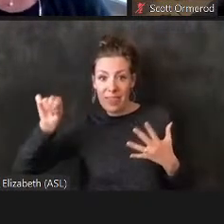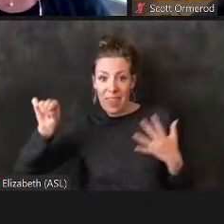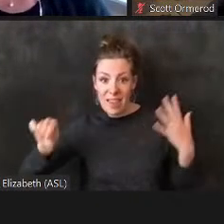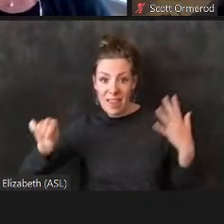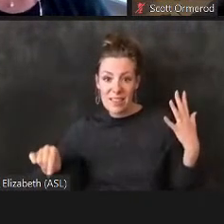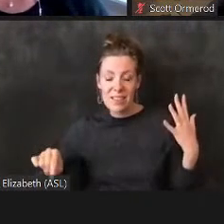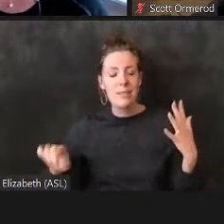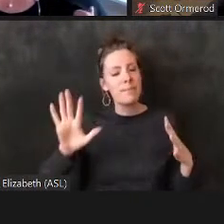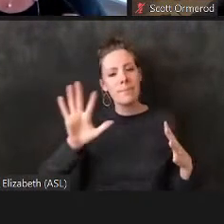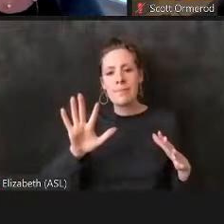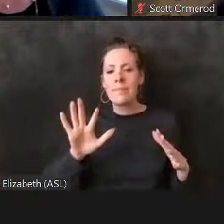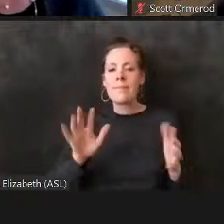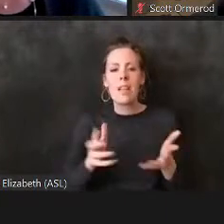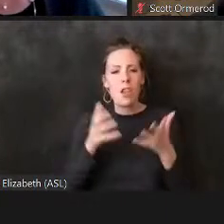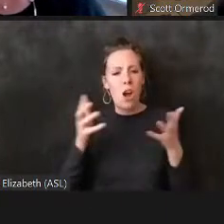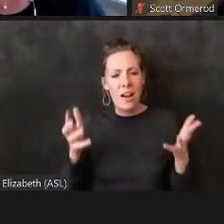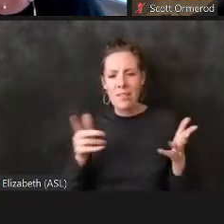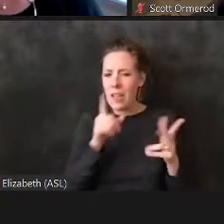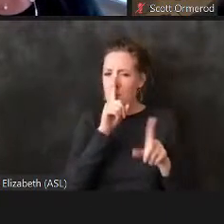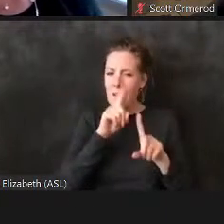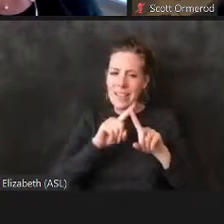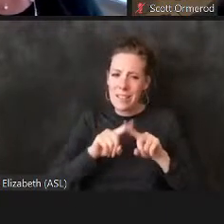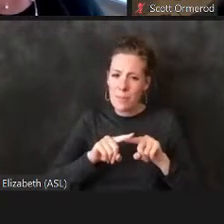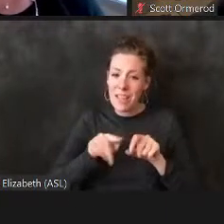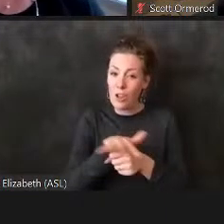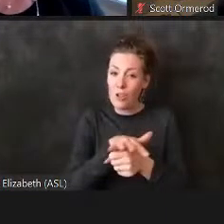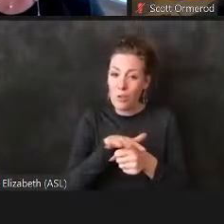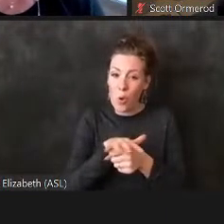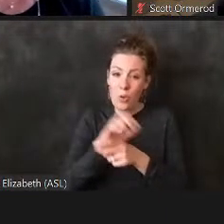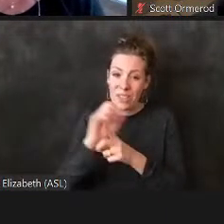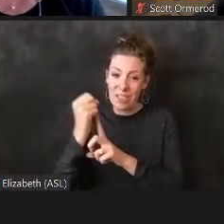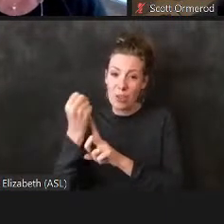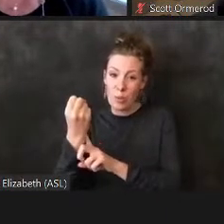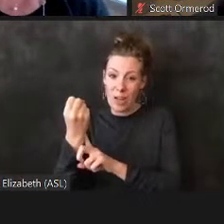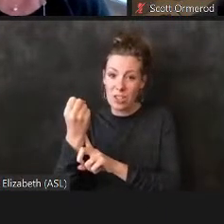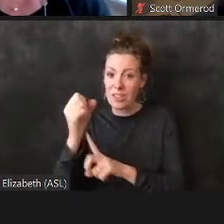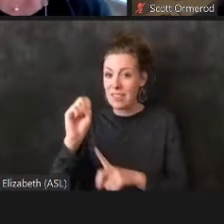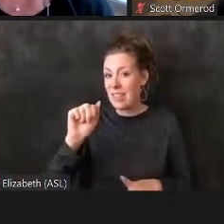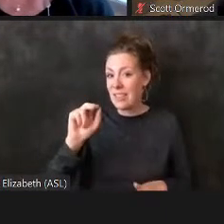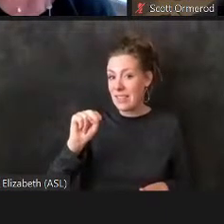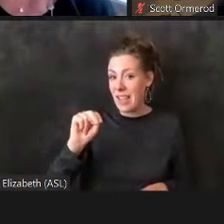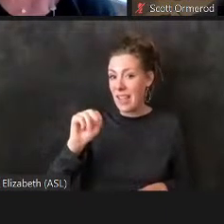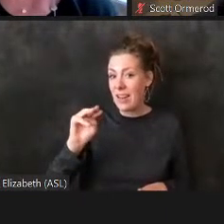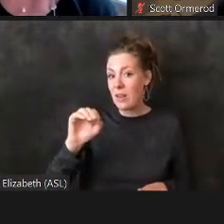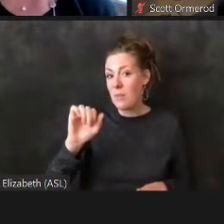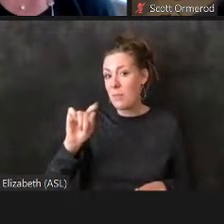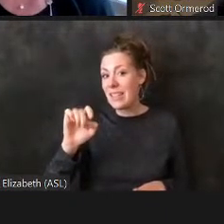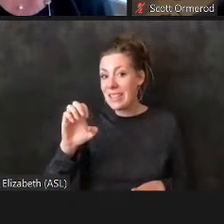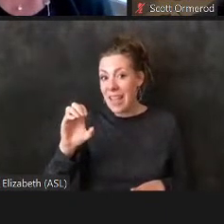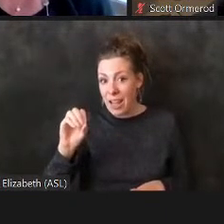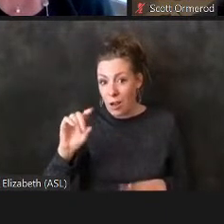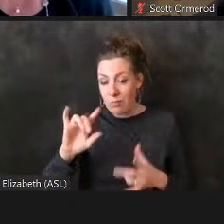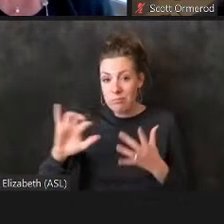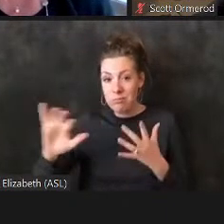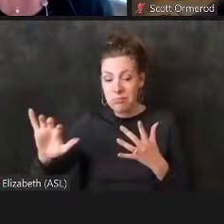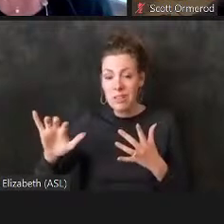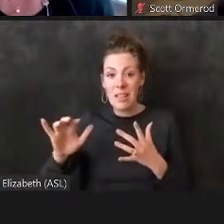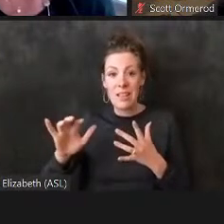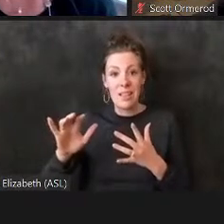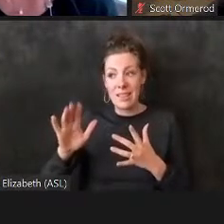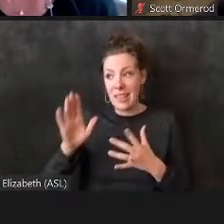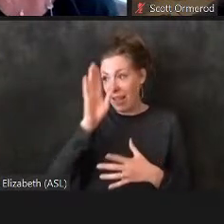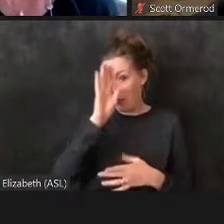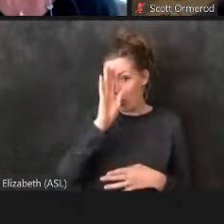esto, San Mateo están haciendo esto. Quiero que mucho de esto, todo depende de las condiciones locales de Santa Clara, San